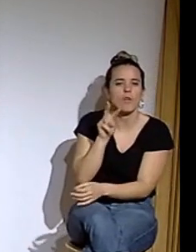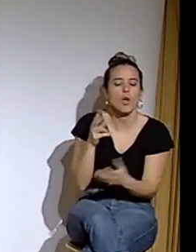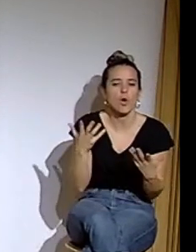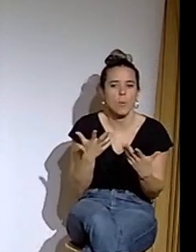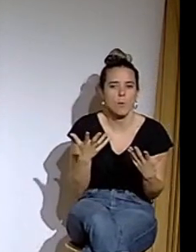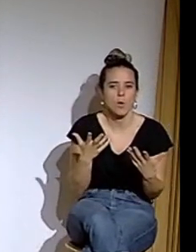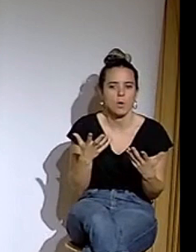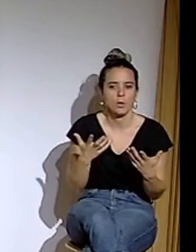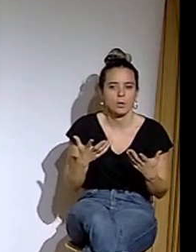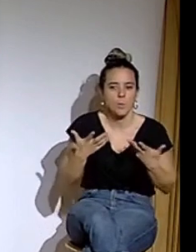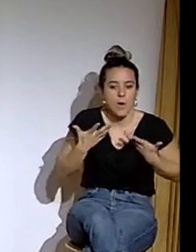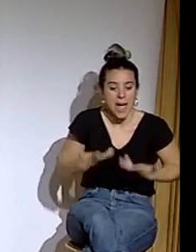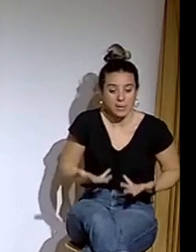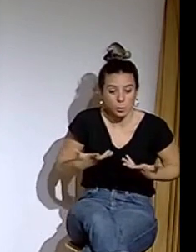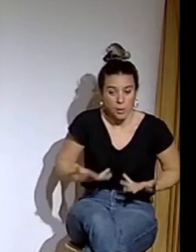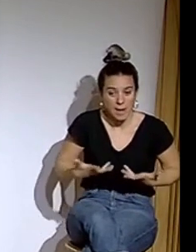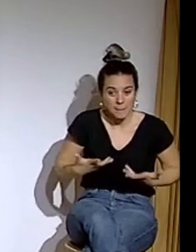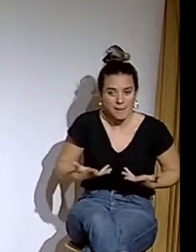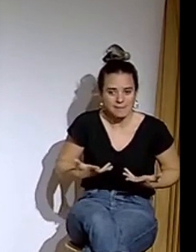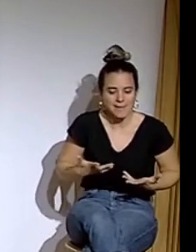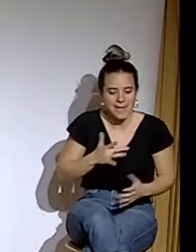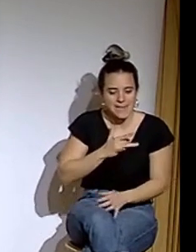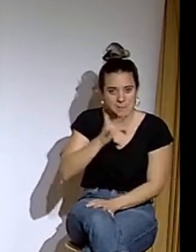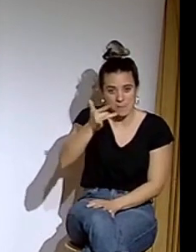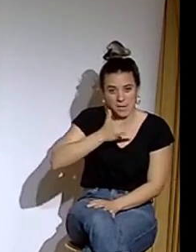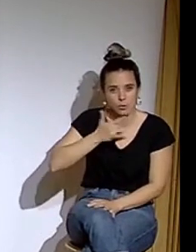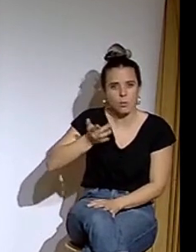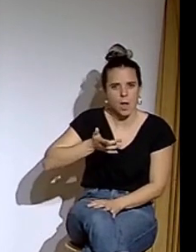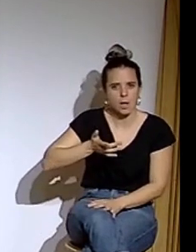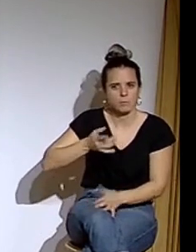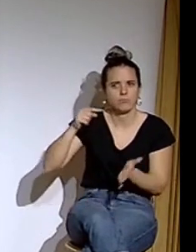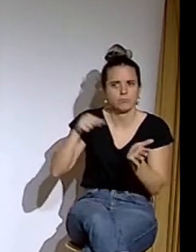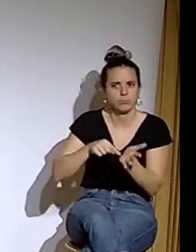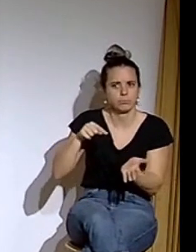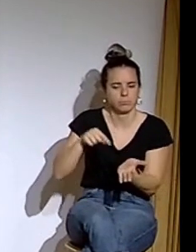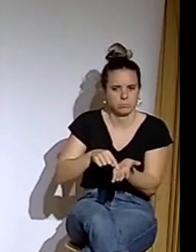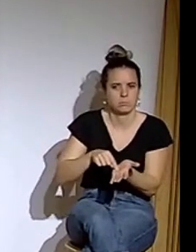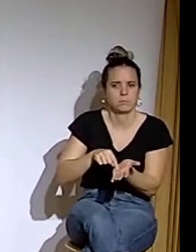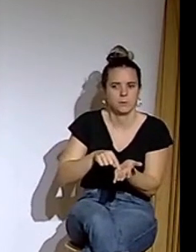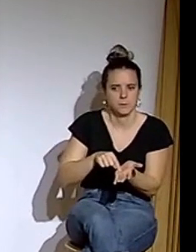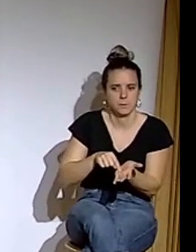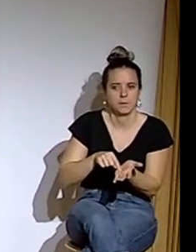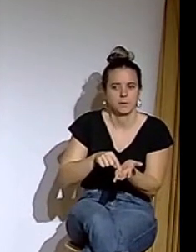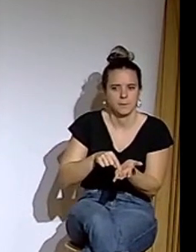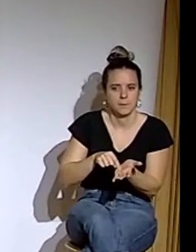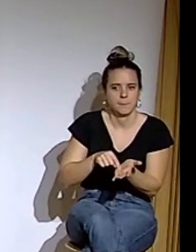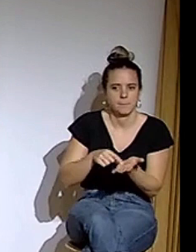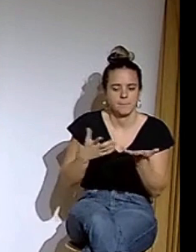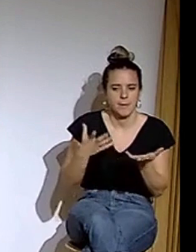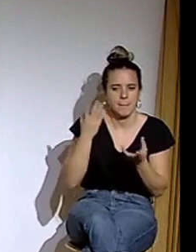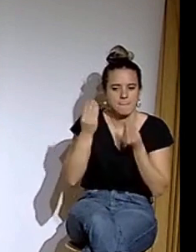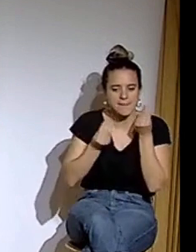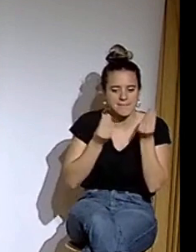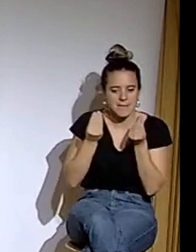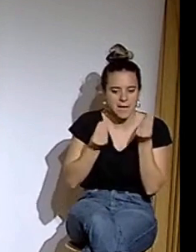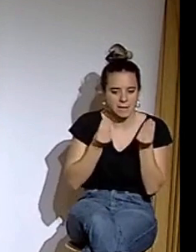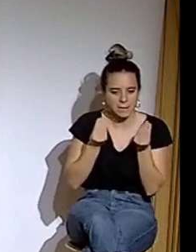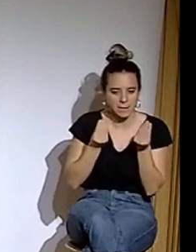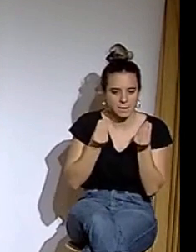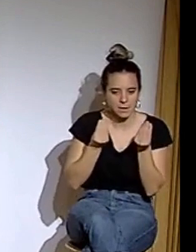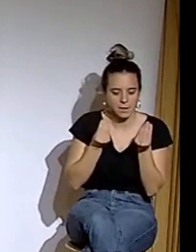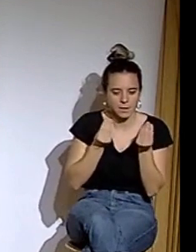estar como reivindicando la espiritualidad y estar pensando todo desde una manera más